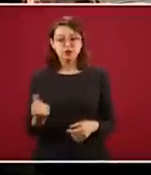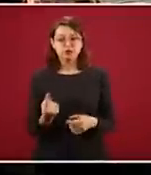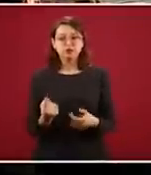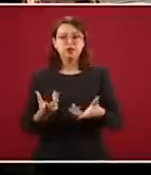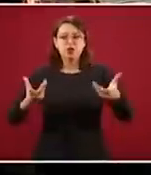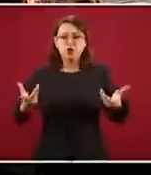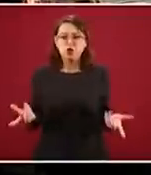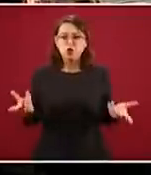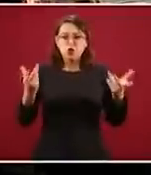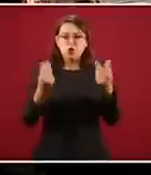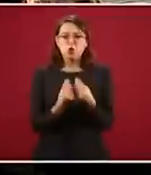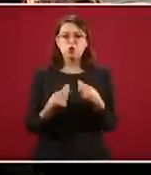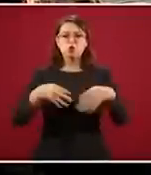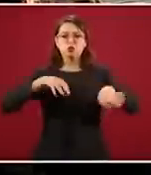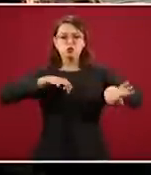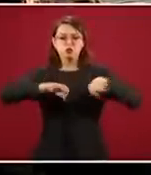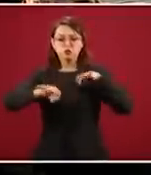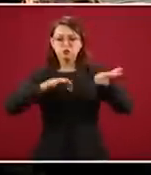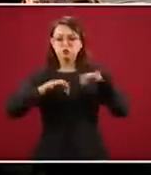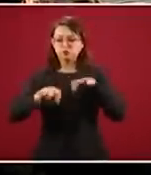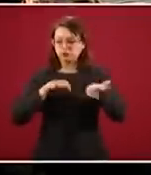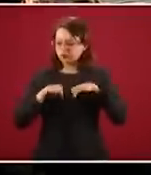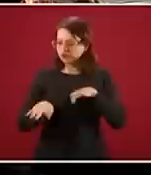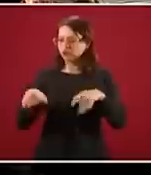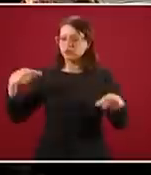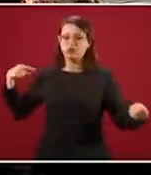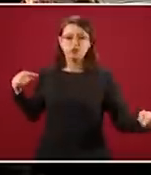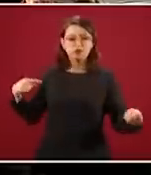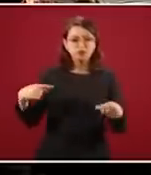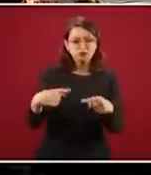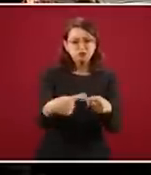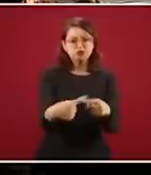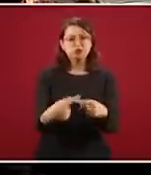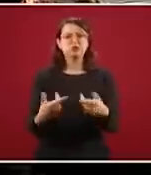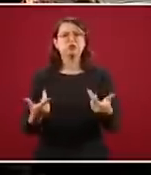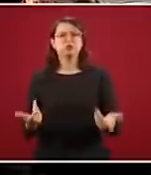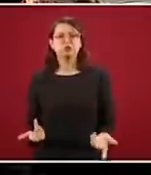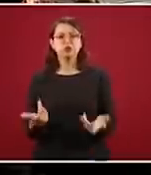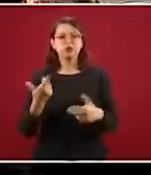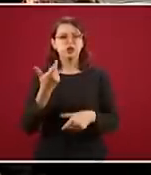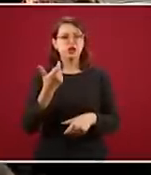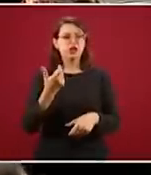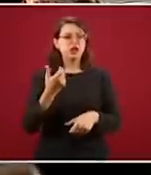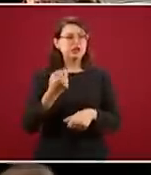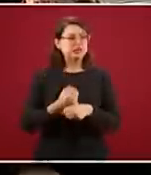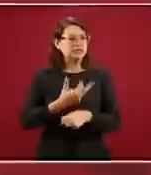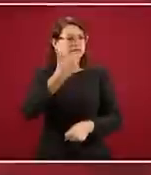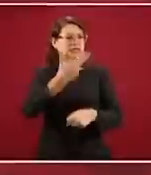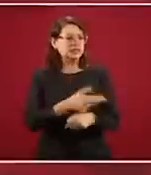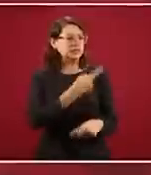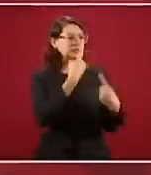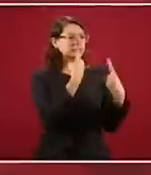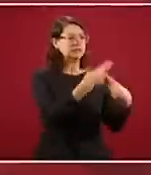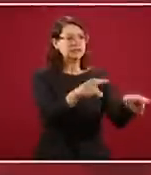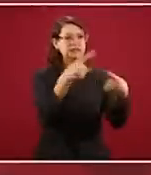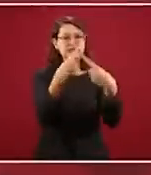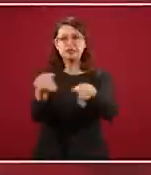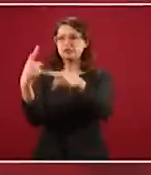conjunto, han intervenido todas las secretarías, áreas del